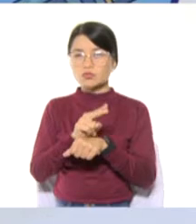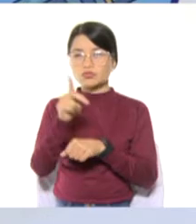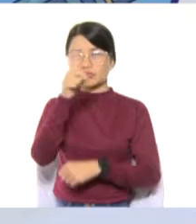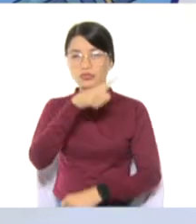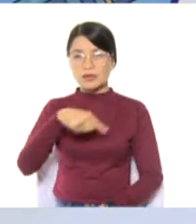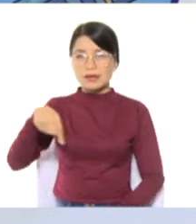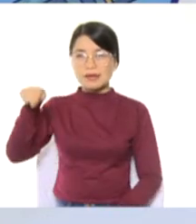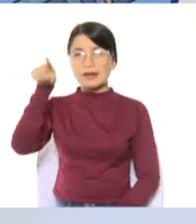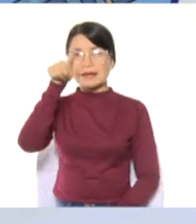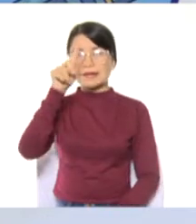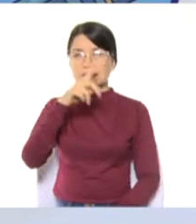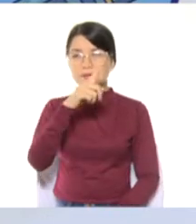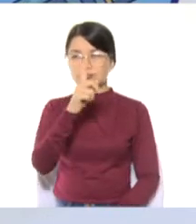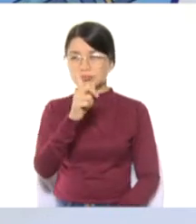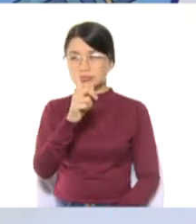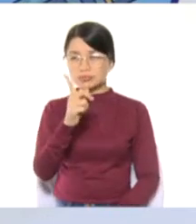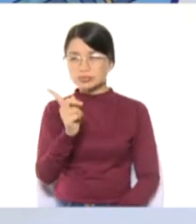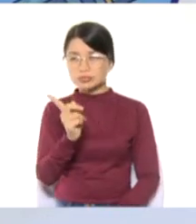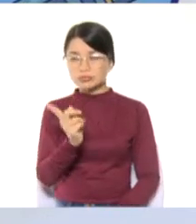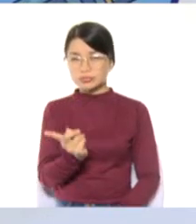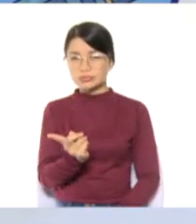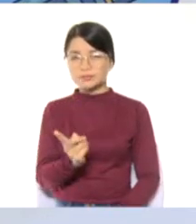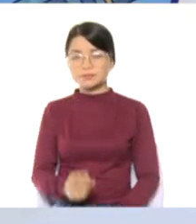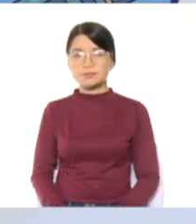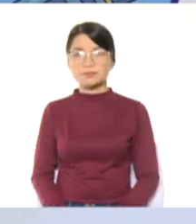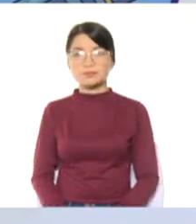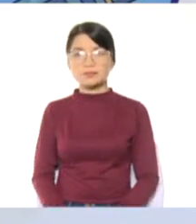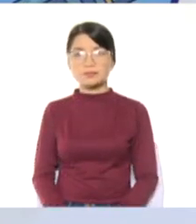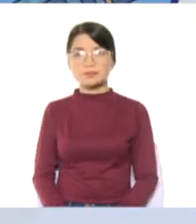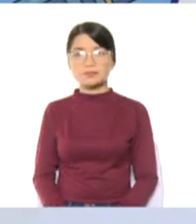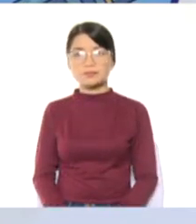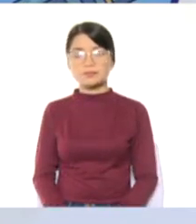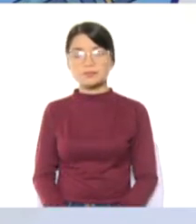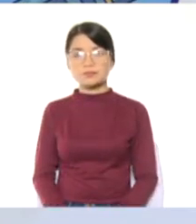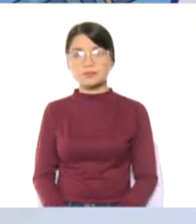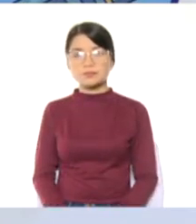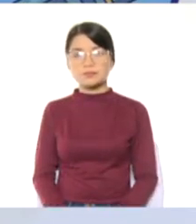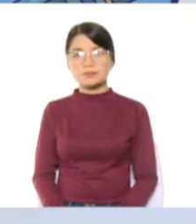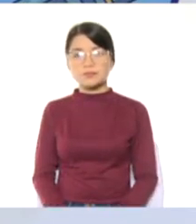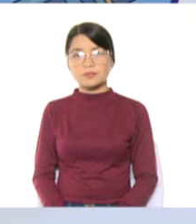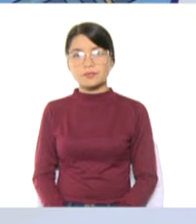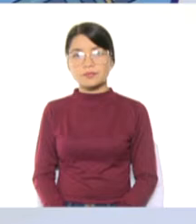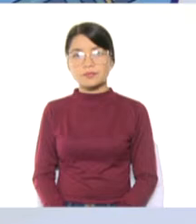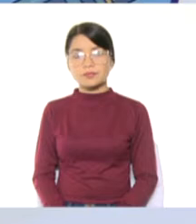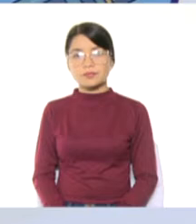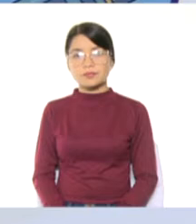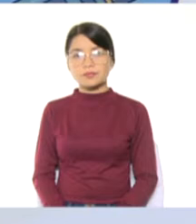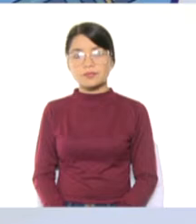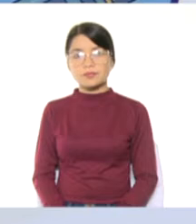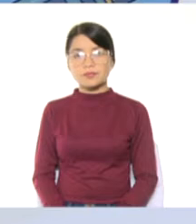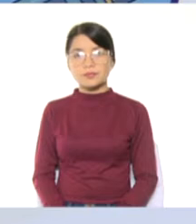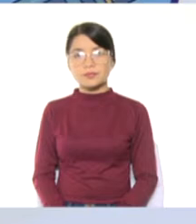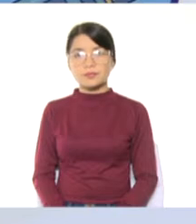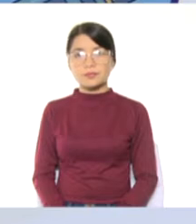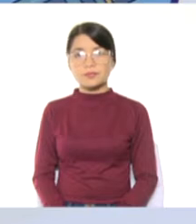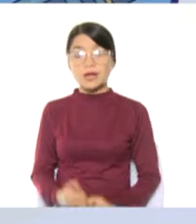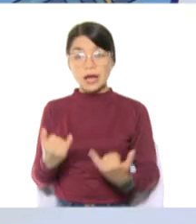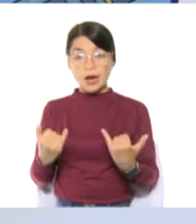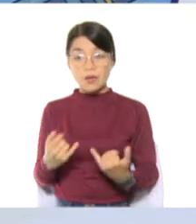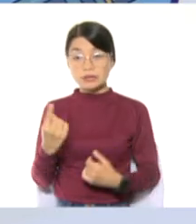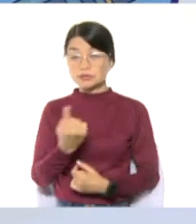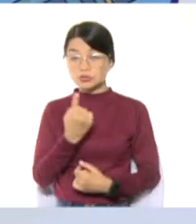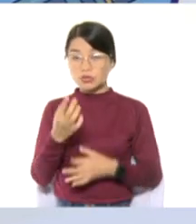cómo se comporta la hora. Como les dije, ahorita vamos a hablar solamente de la primera mitad, para que no se nos confundan.